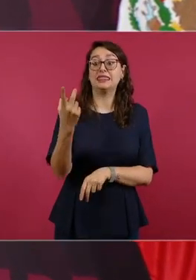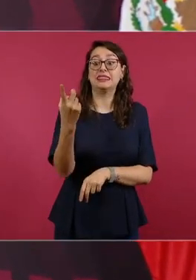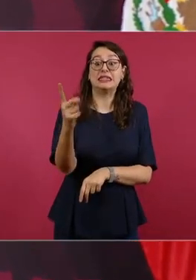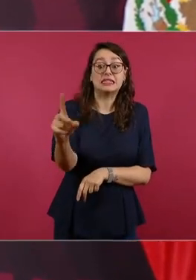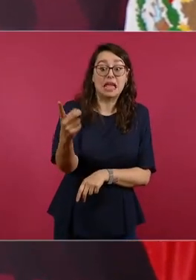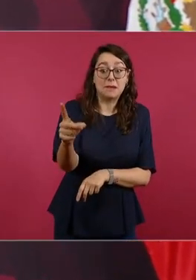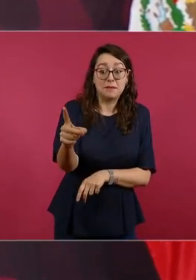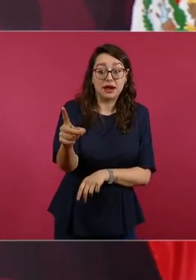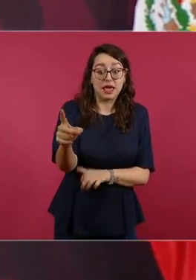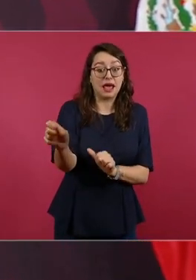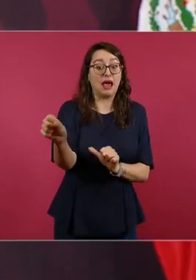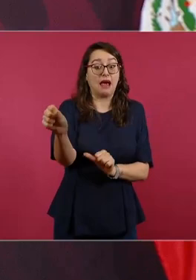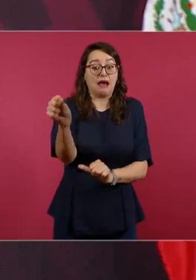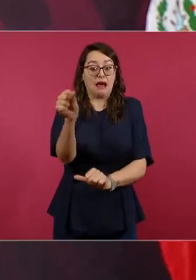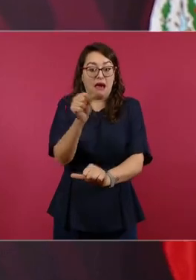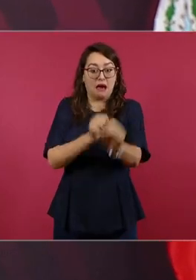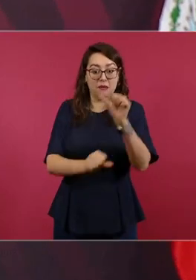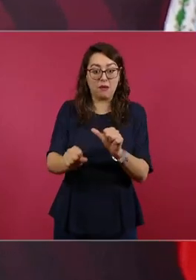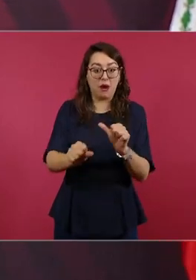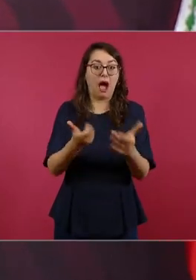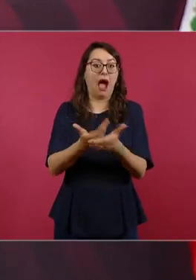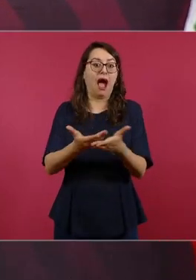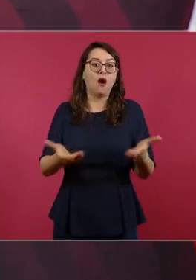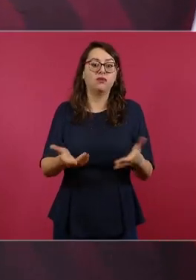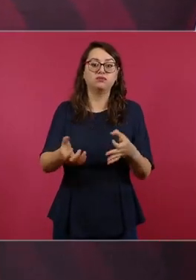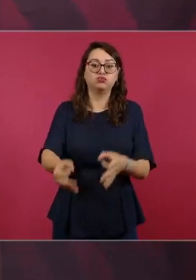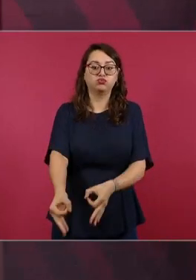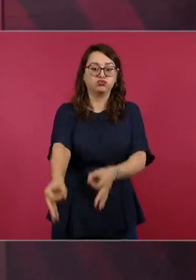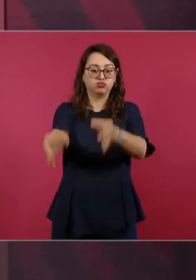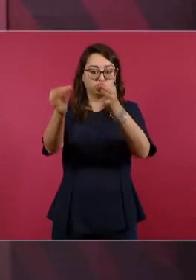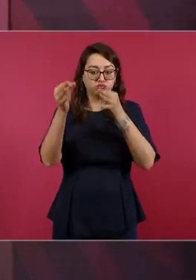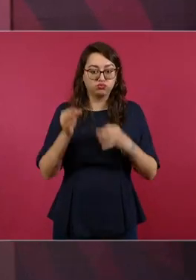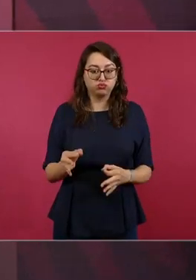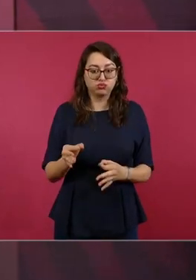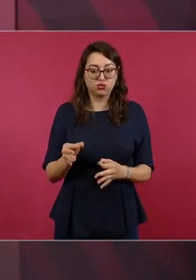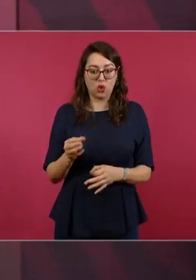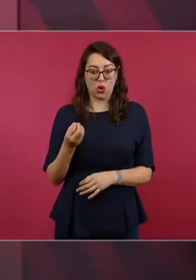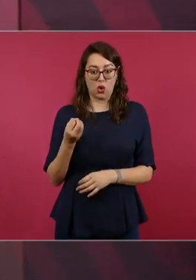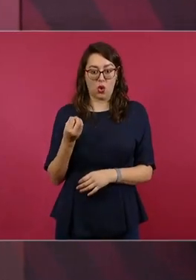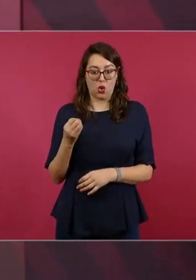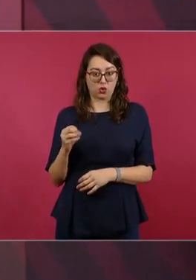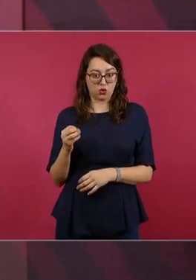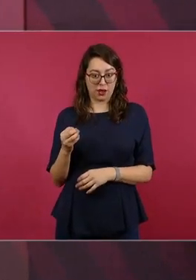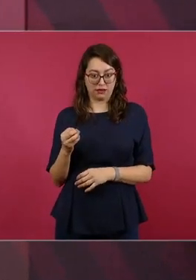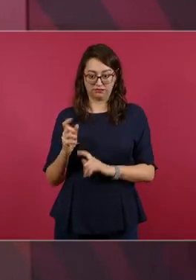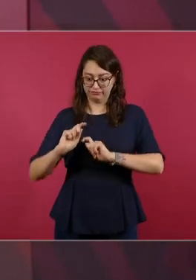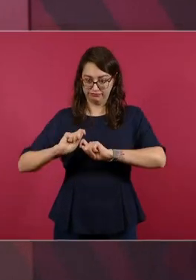entonces es nada más octubre y noviembre